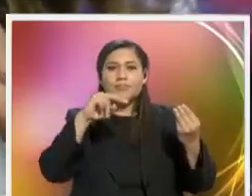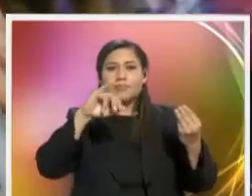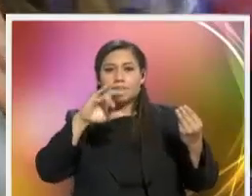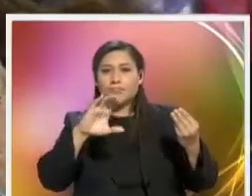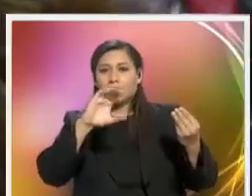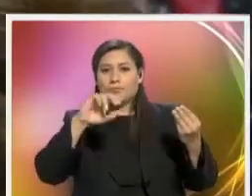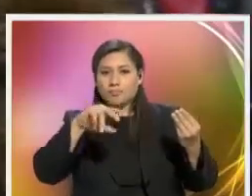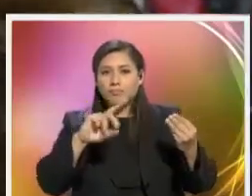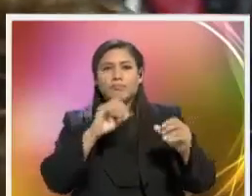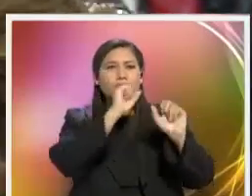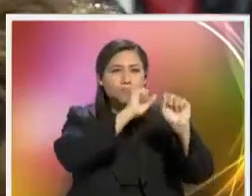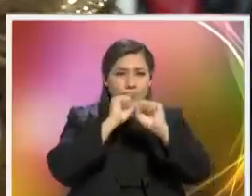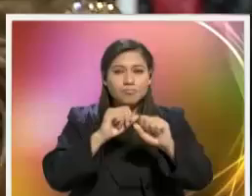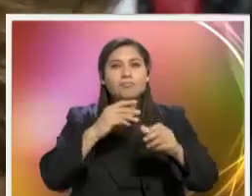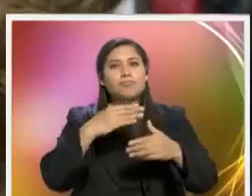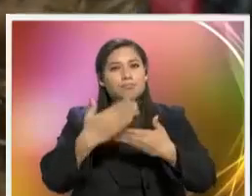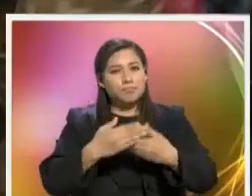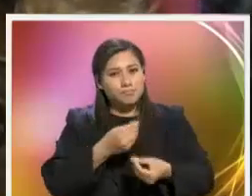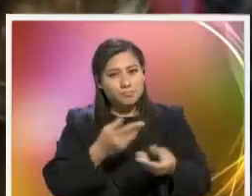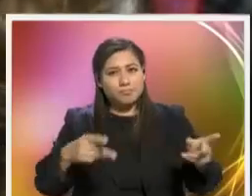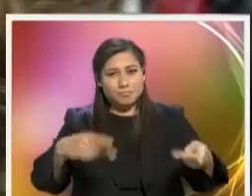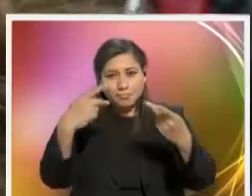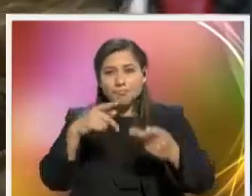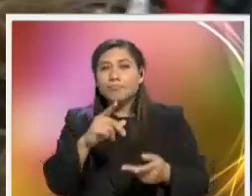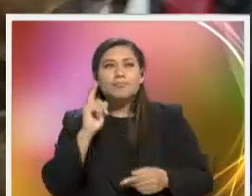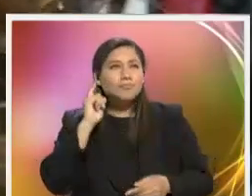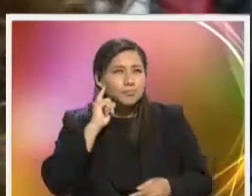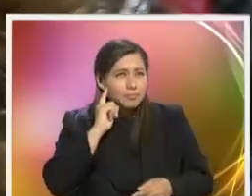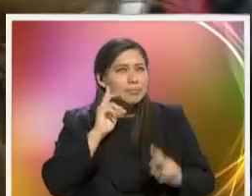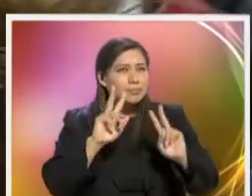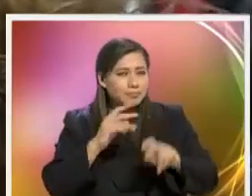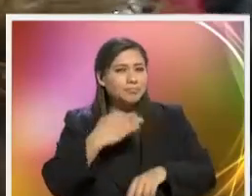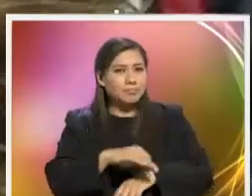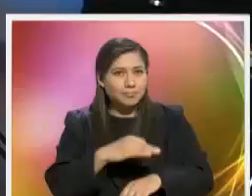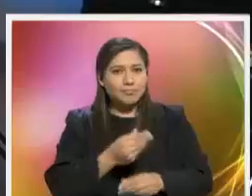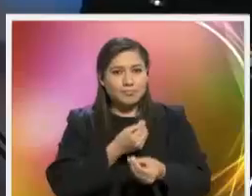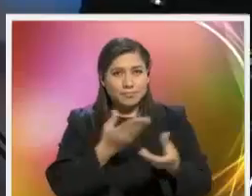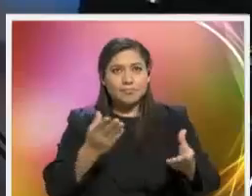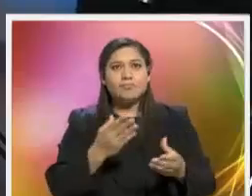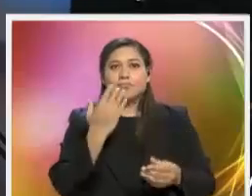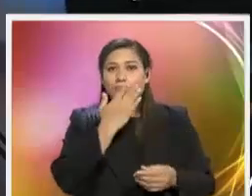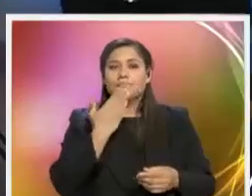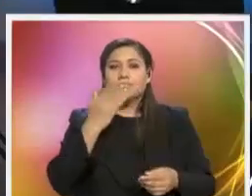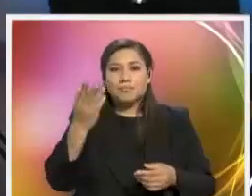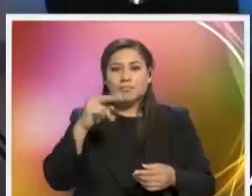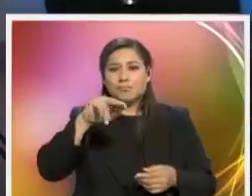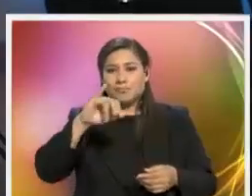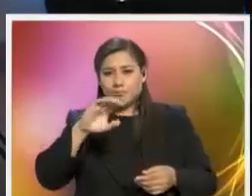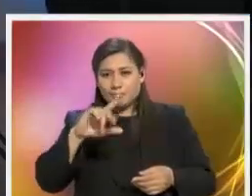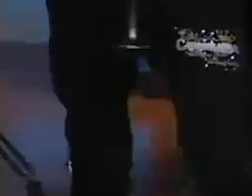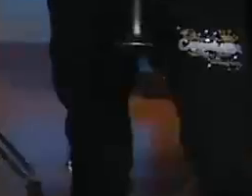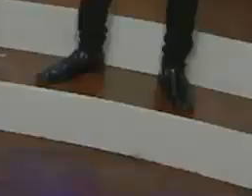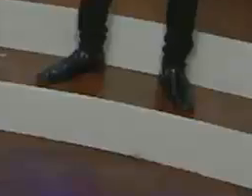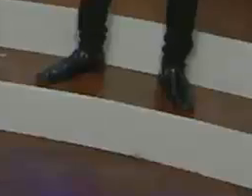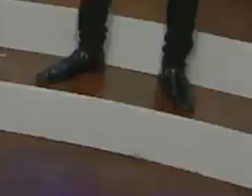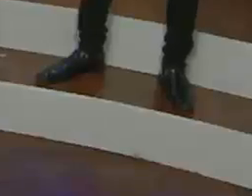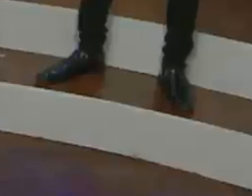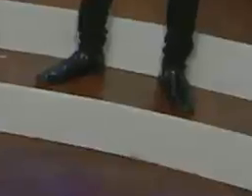banda, que estará próximamente a la venta. Así que para que vayan escuchando algo de lo que tenemos por ahí. ¡Qué rico! Ella es Ninel Conde.